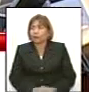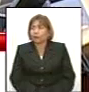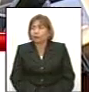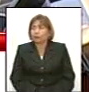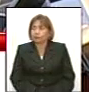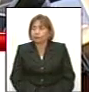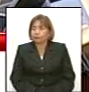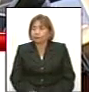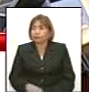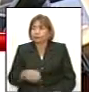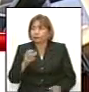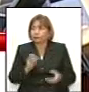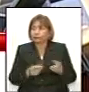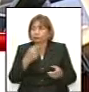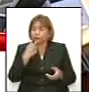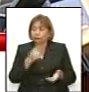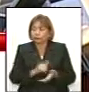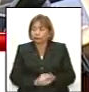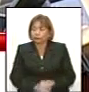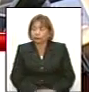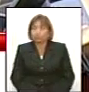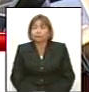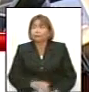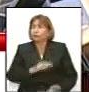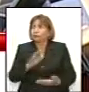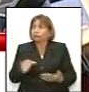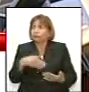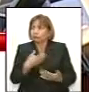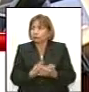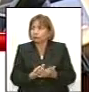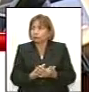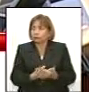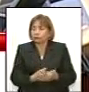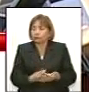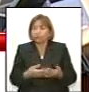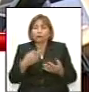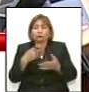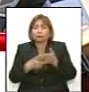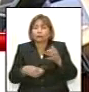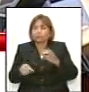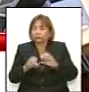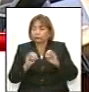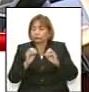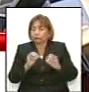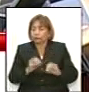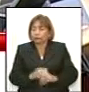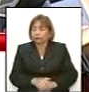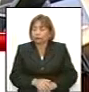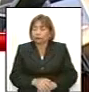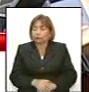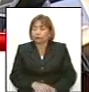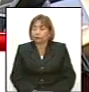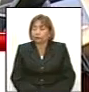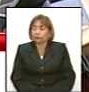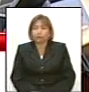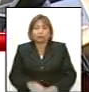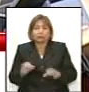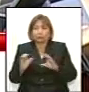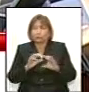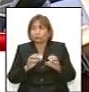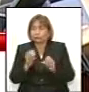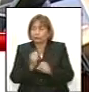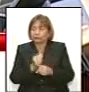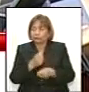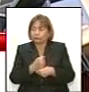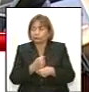presidencia, le puedo informar, congresista, que todas las compras que se han realizado dentro del proyecto especial se han realizado a